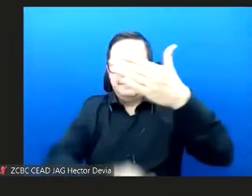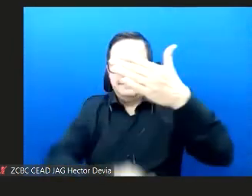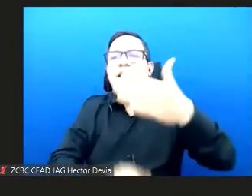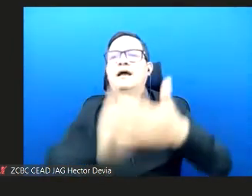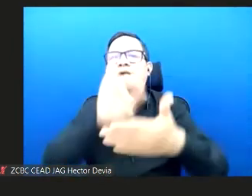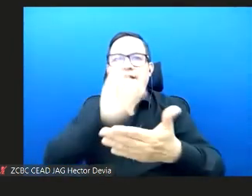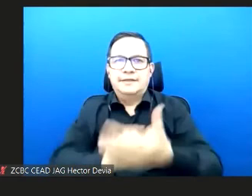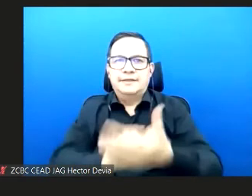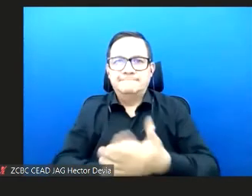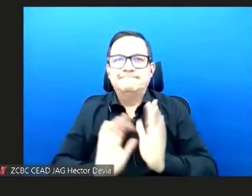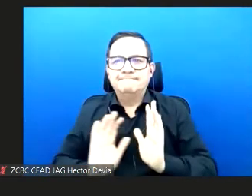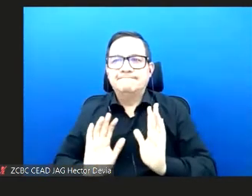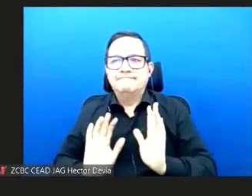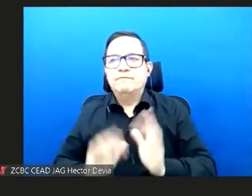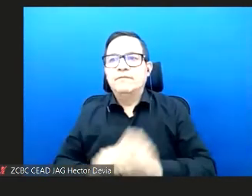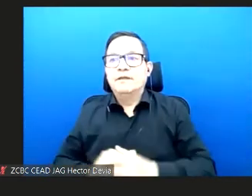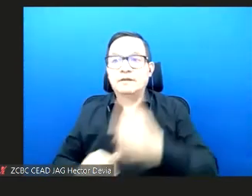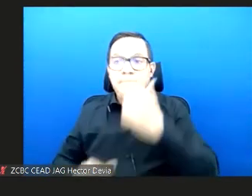Listo.